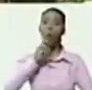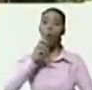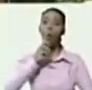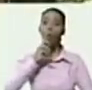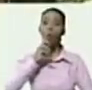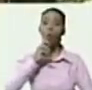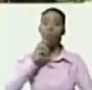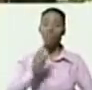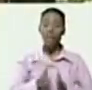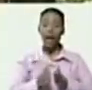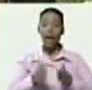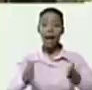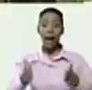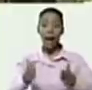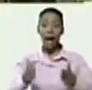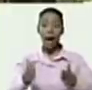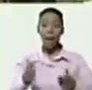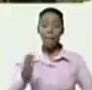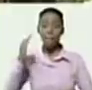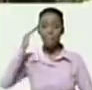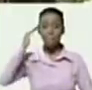gran mariscal de Ayacucho.